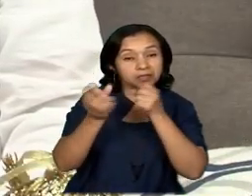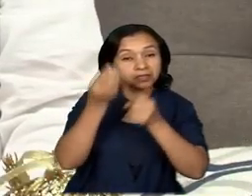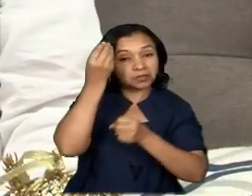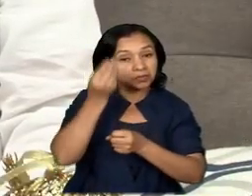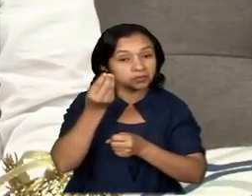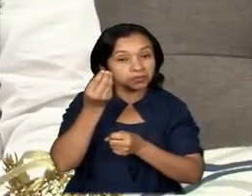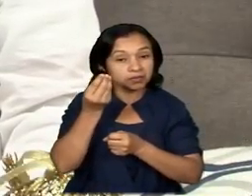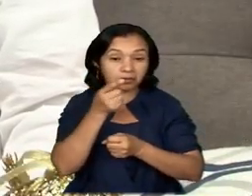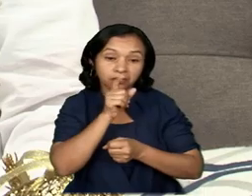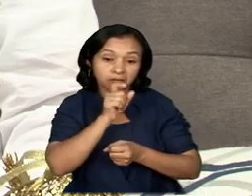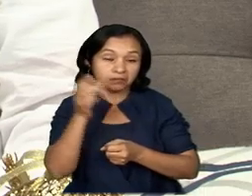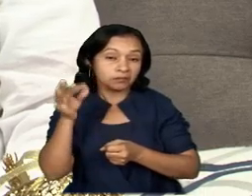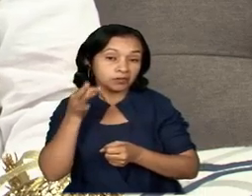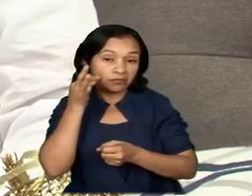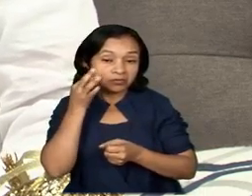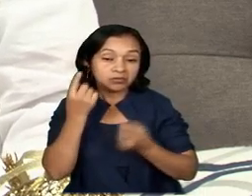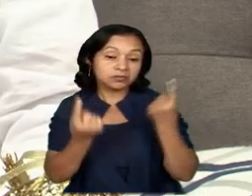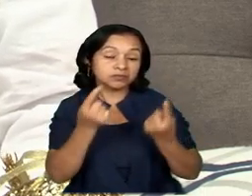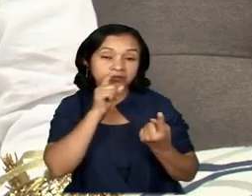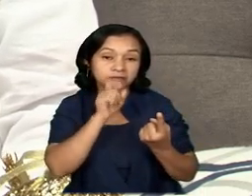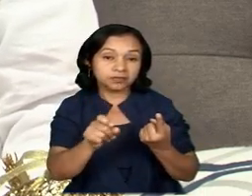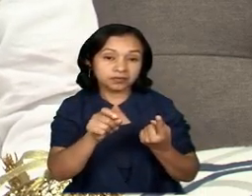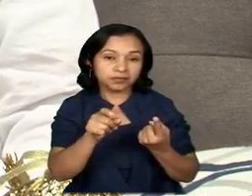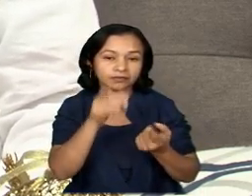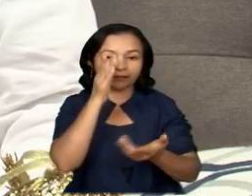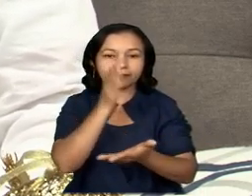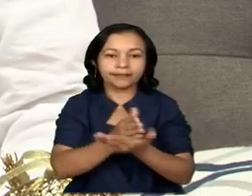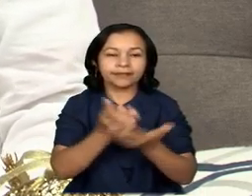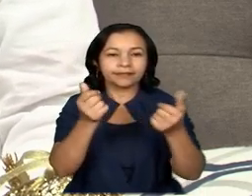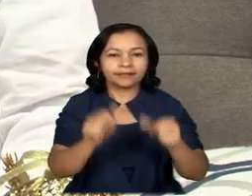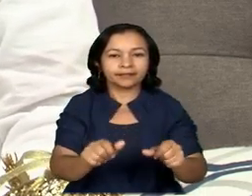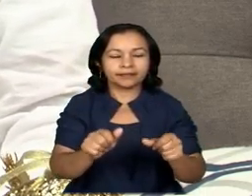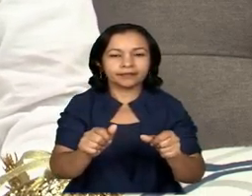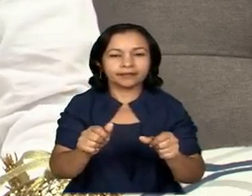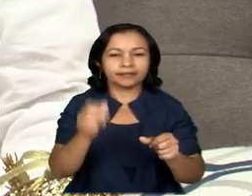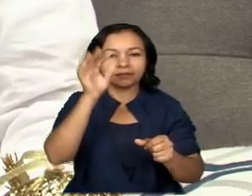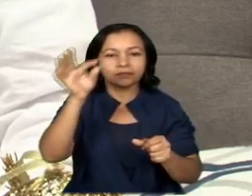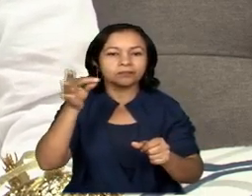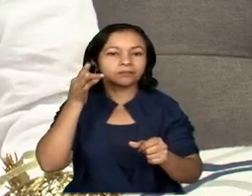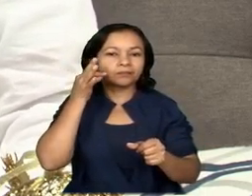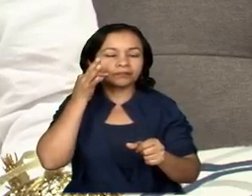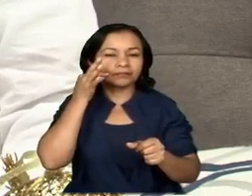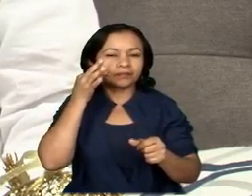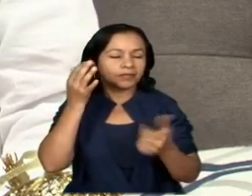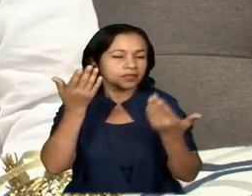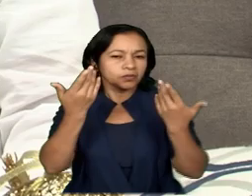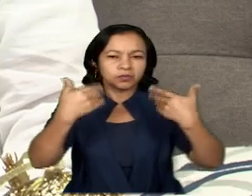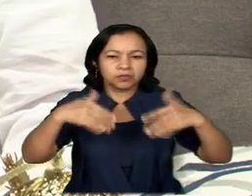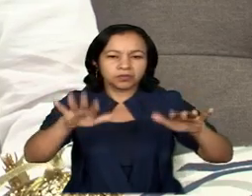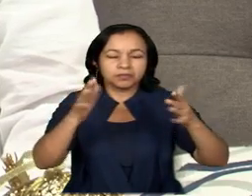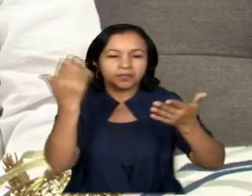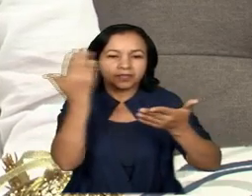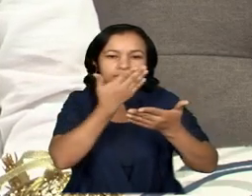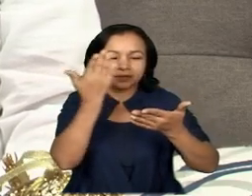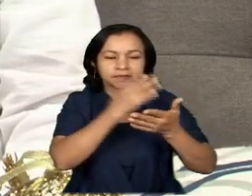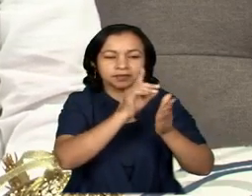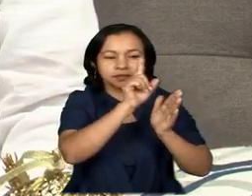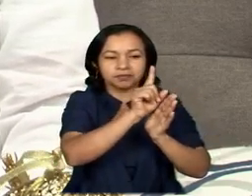quería además ser docente. Eso significaba que estabas convirtiendo las escuelas normales en un instituto de secundaria más, porque en el tiempo se iba, exacto, a